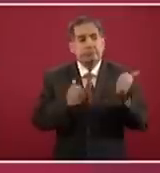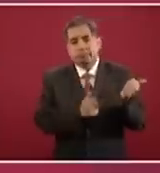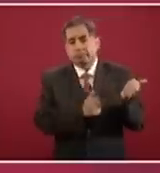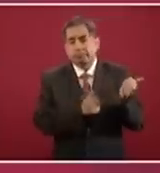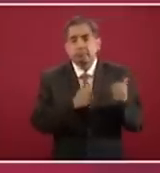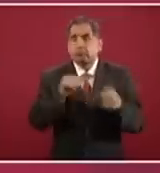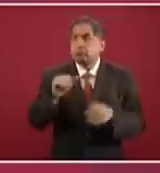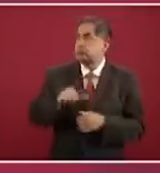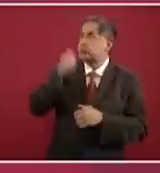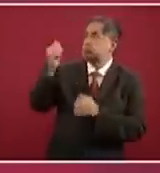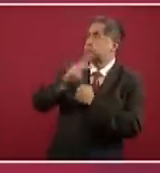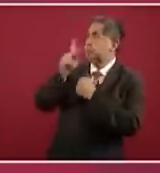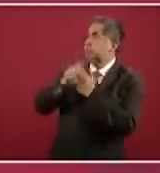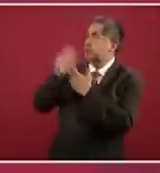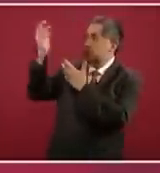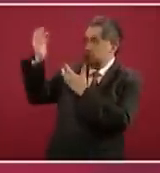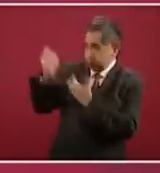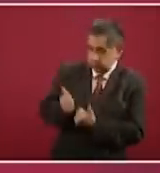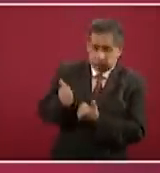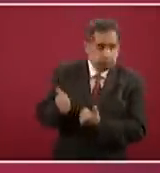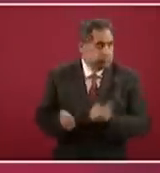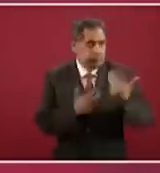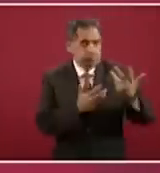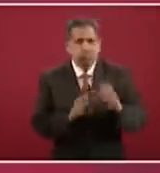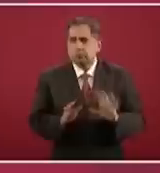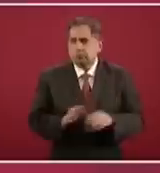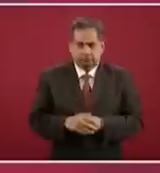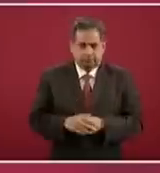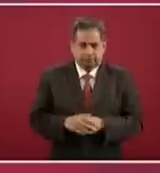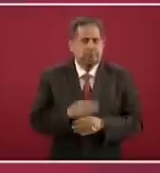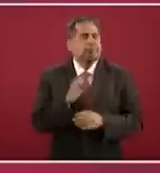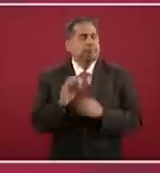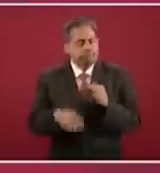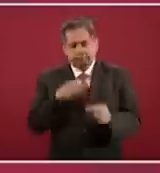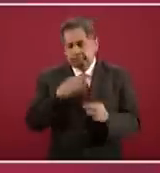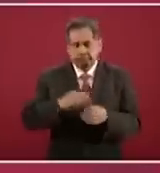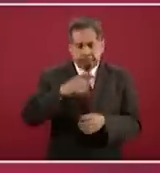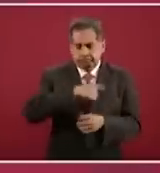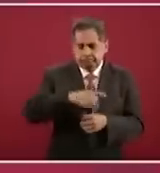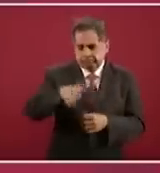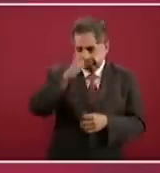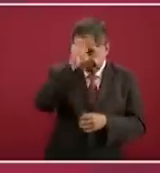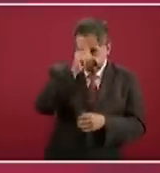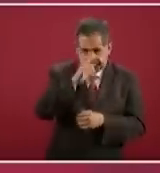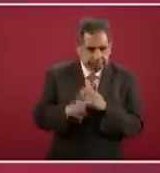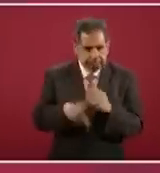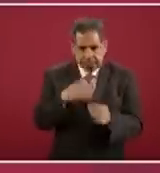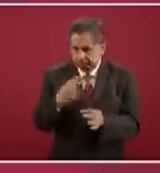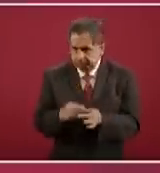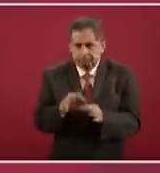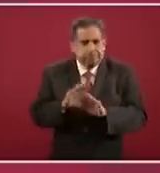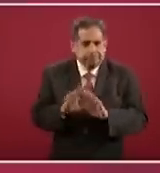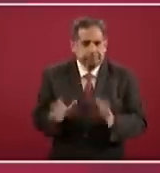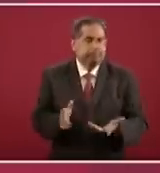de otros países. Ya también se llegó a un acuerdo en esta materia.